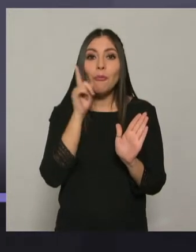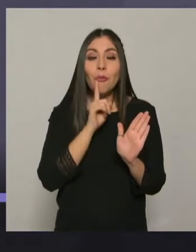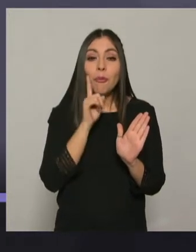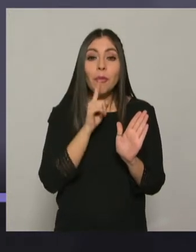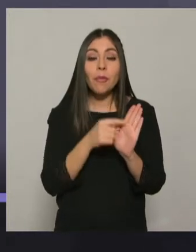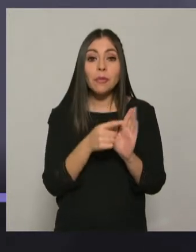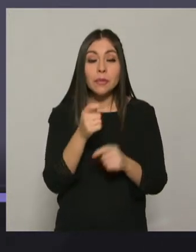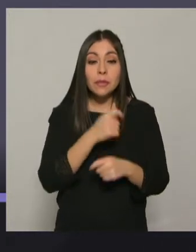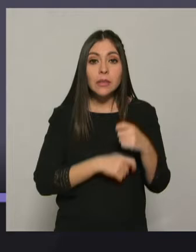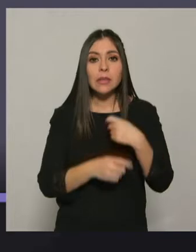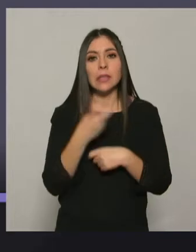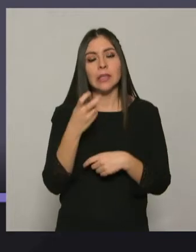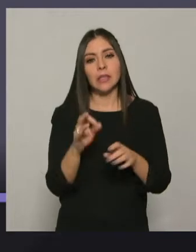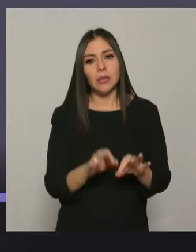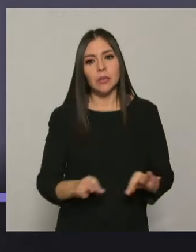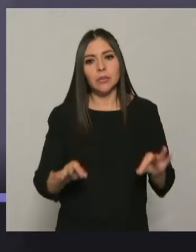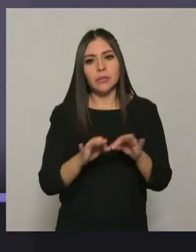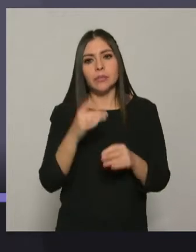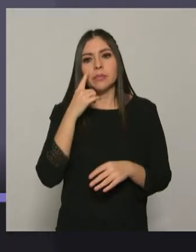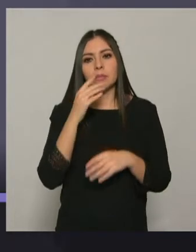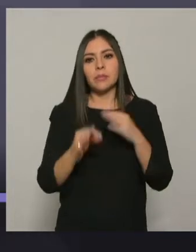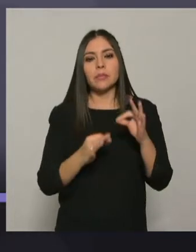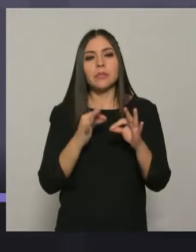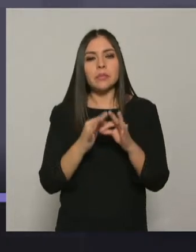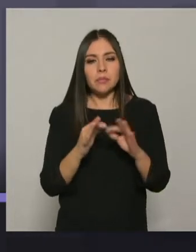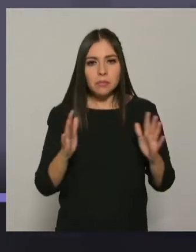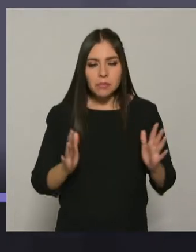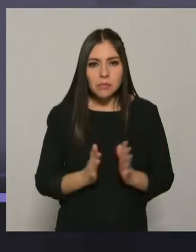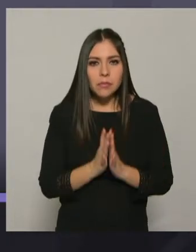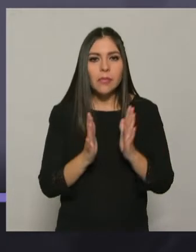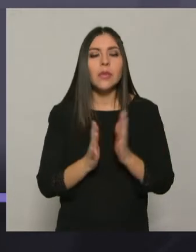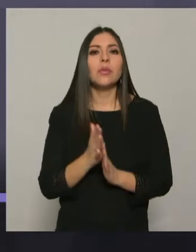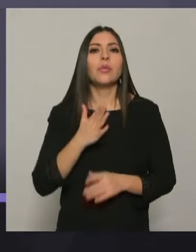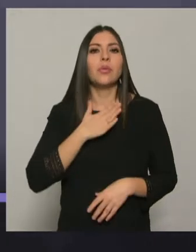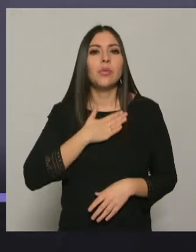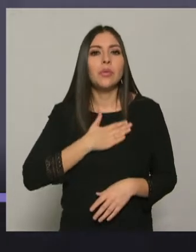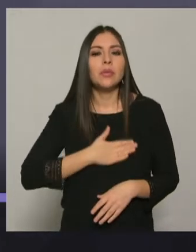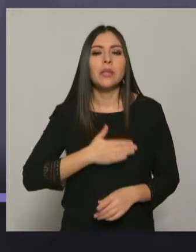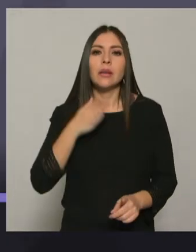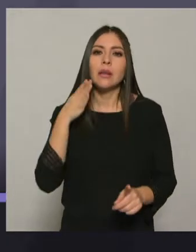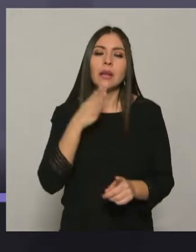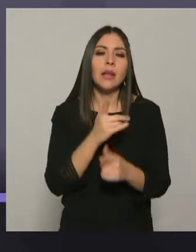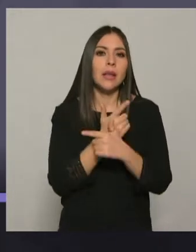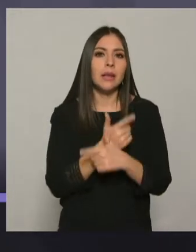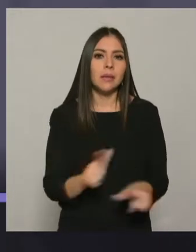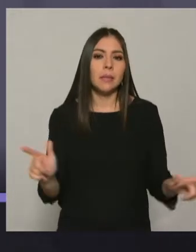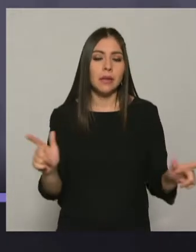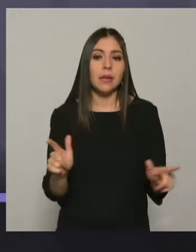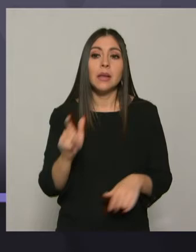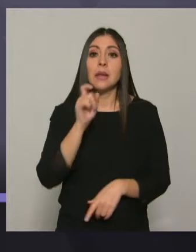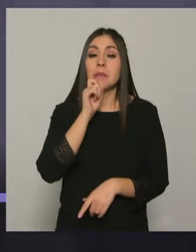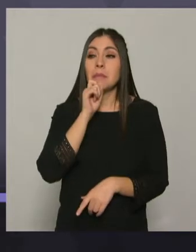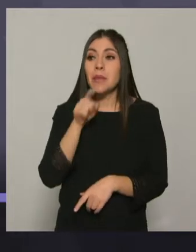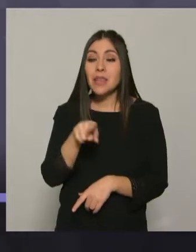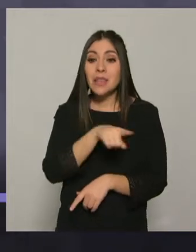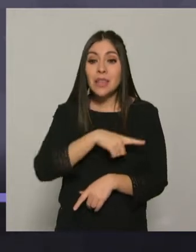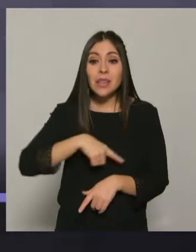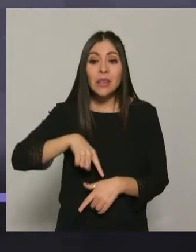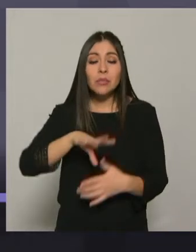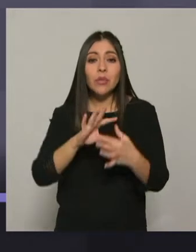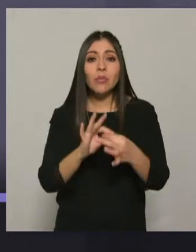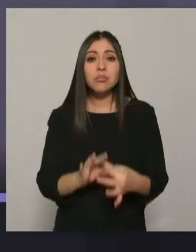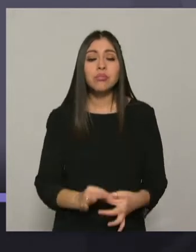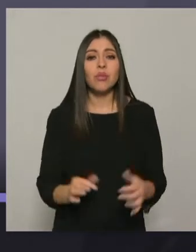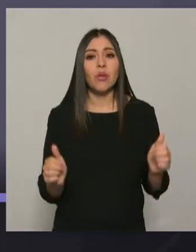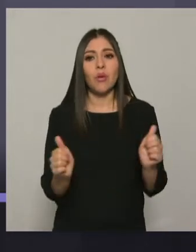Estamos hablando de justicia, estamos hablando de democracia, estamos hablando de libertad. Y todo eso viene unido a la violencia. Es